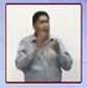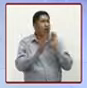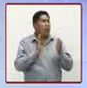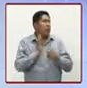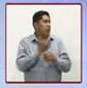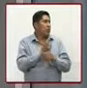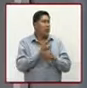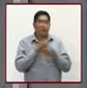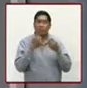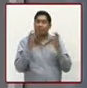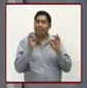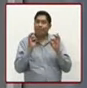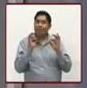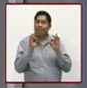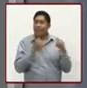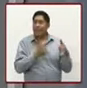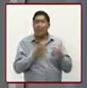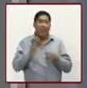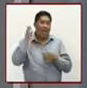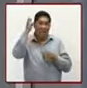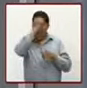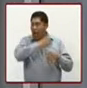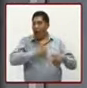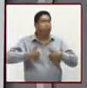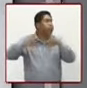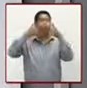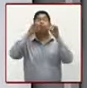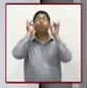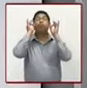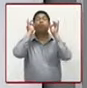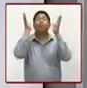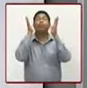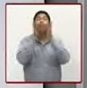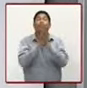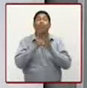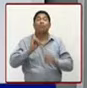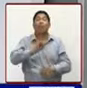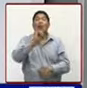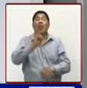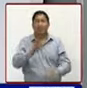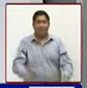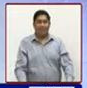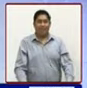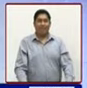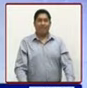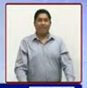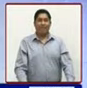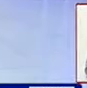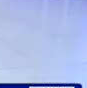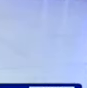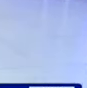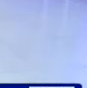hablando de nuestro evento, la Champions League. Parece y un partidazo que se viene este miércoles.